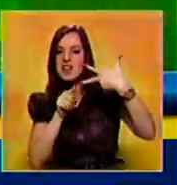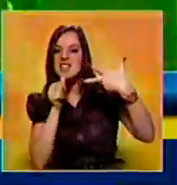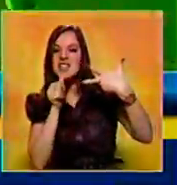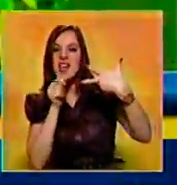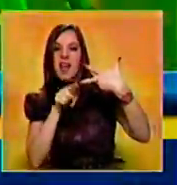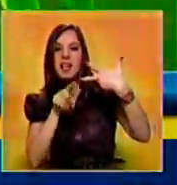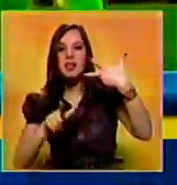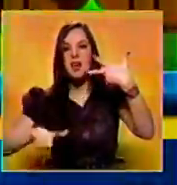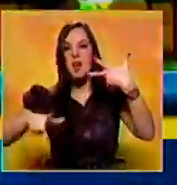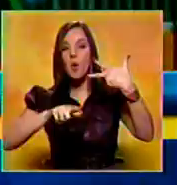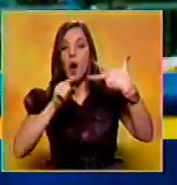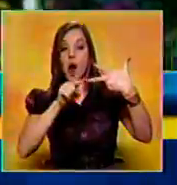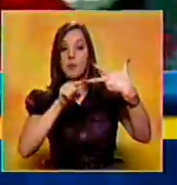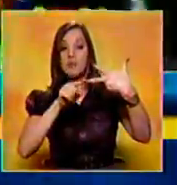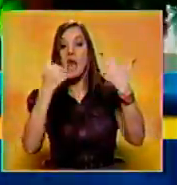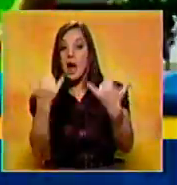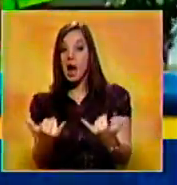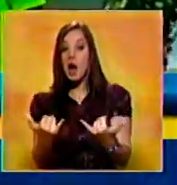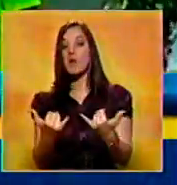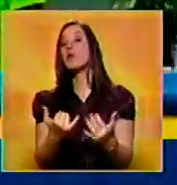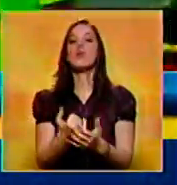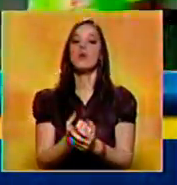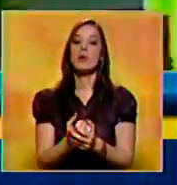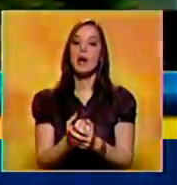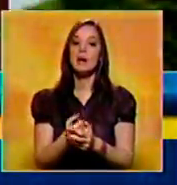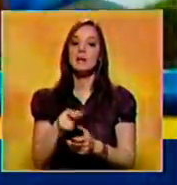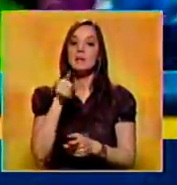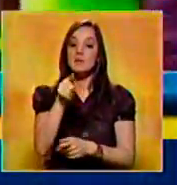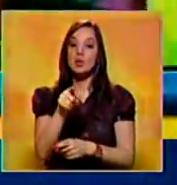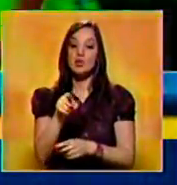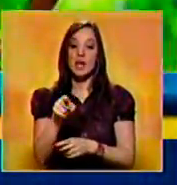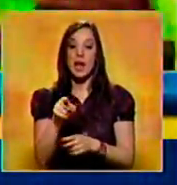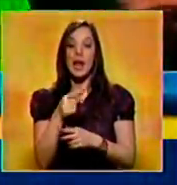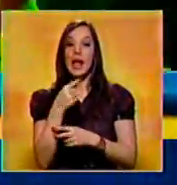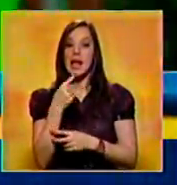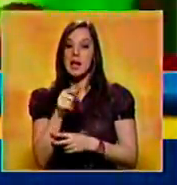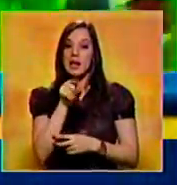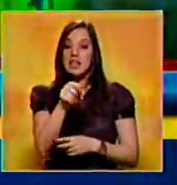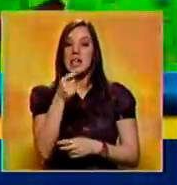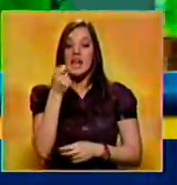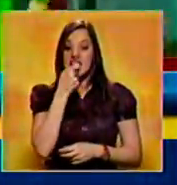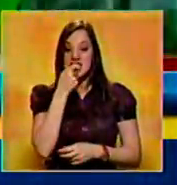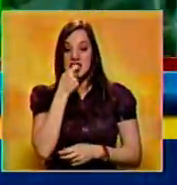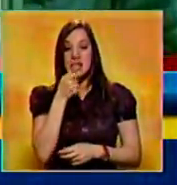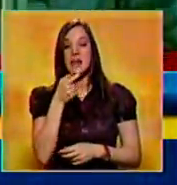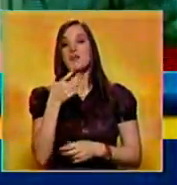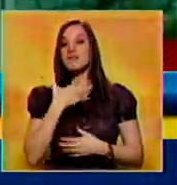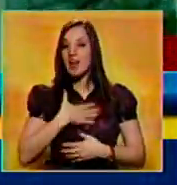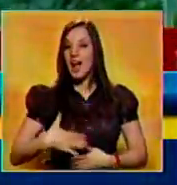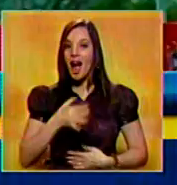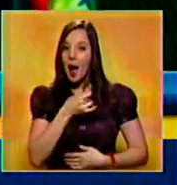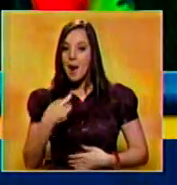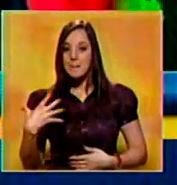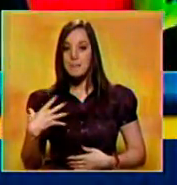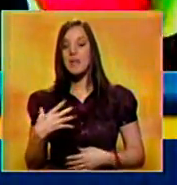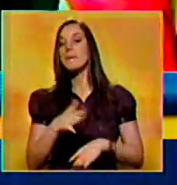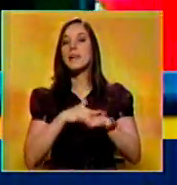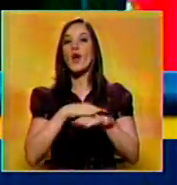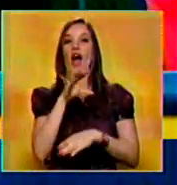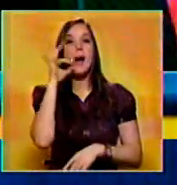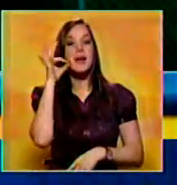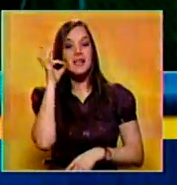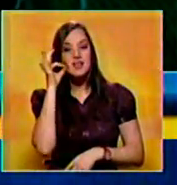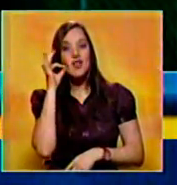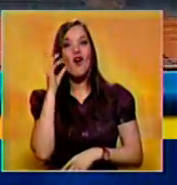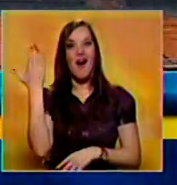de Brasilia recibirá este compromiso en el que la Auriverde está obligada a reaccionar tras haber sido goleada en semifinales ante Alemania 7-1.